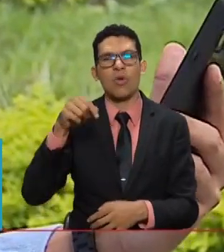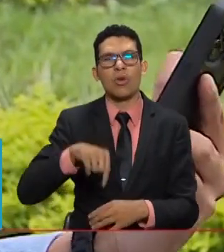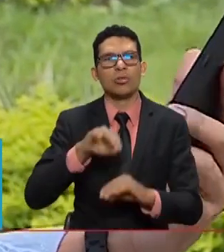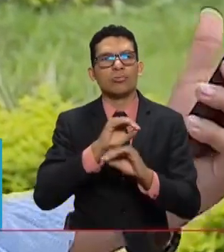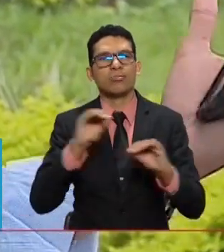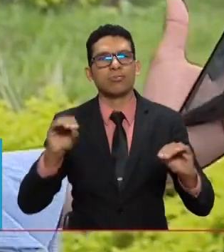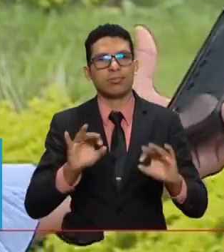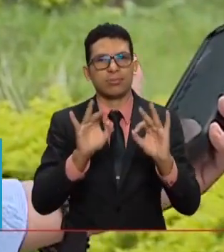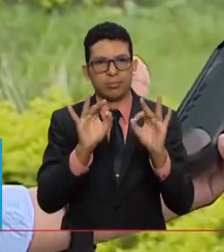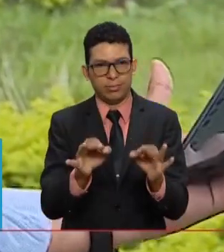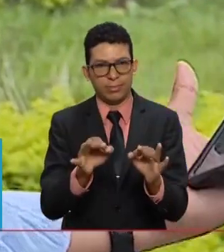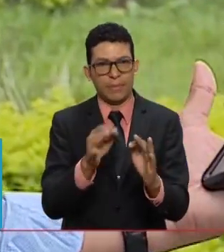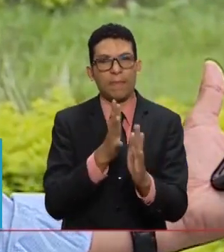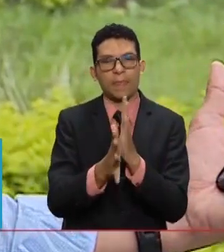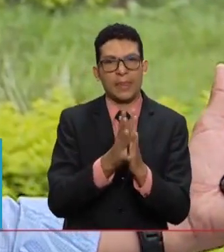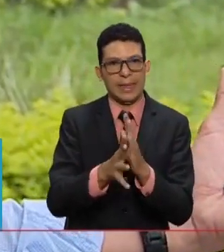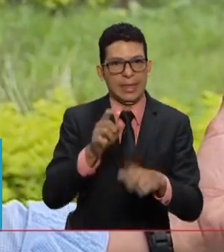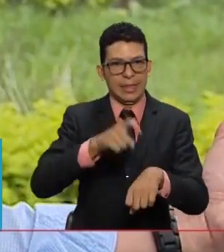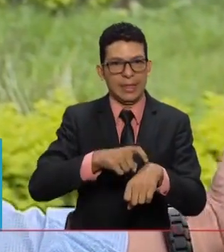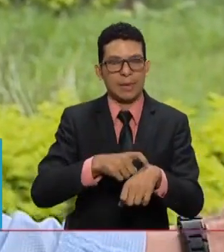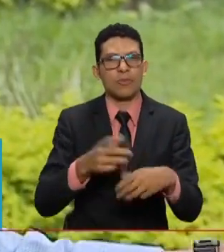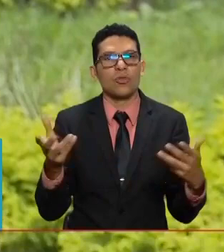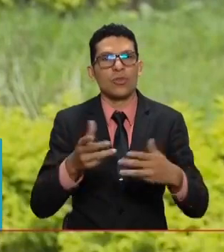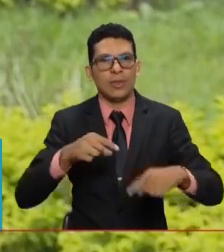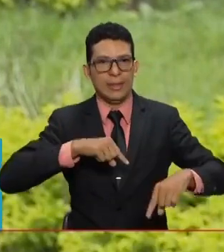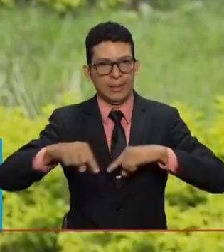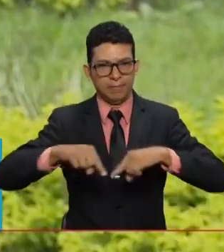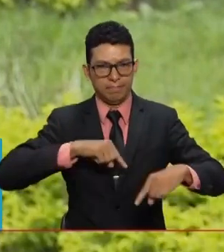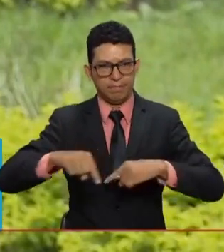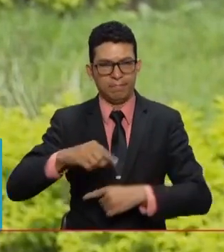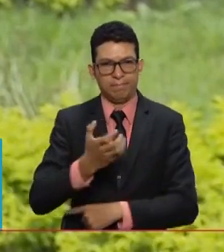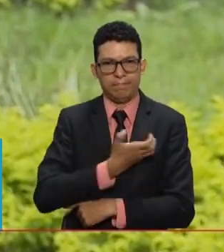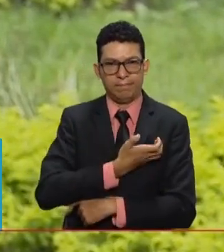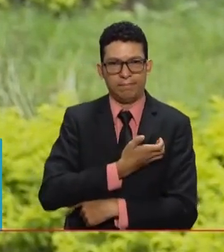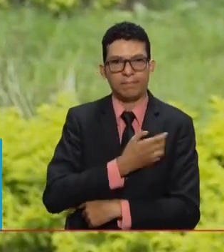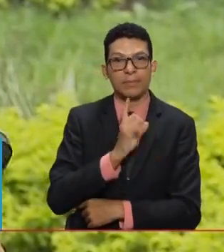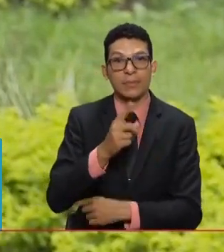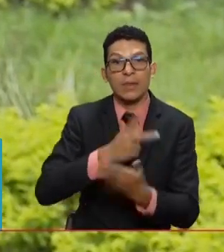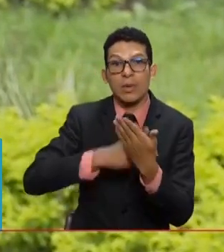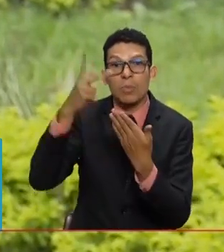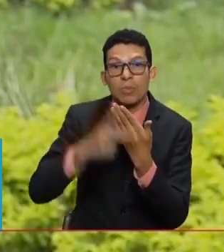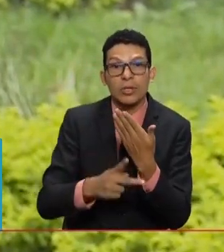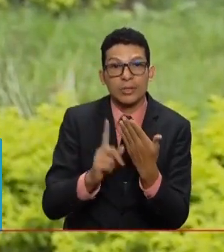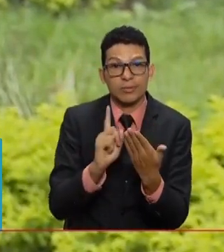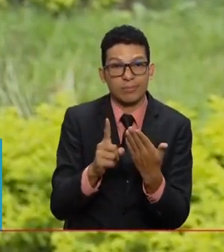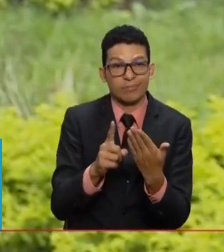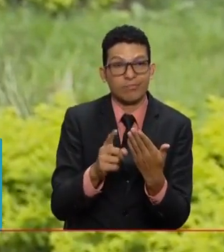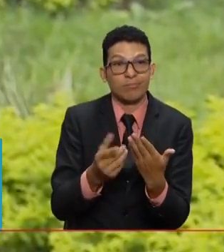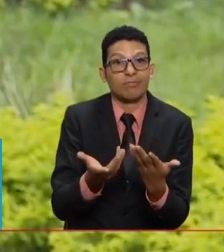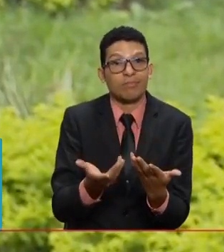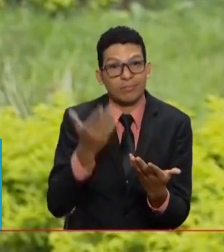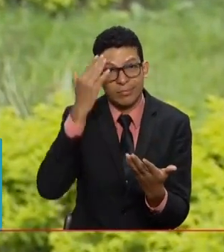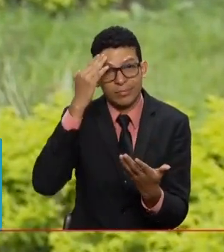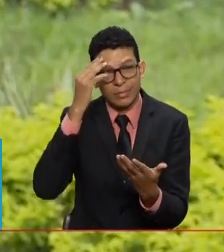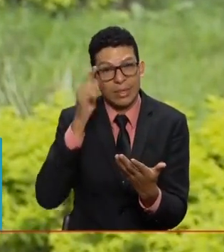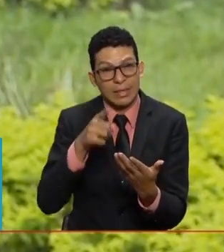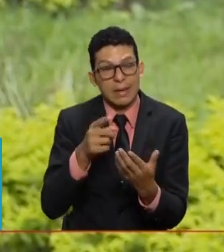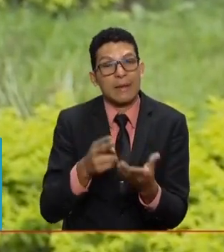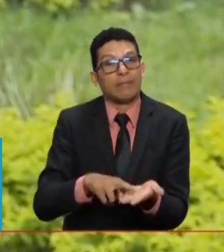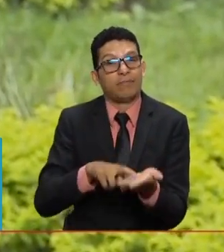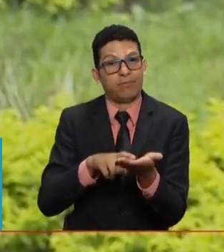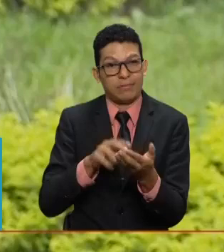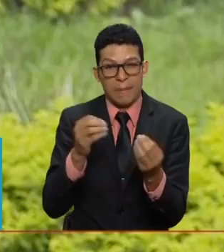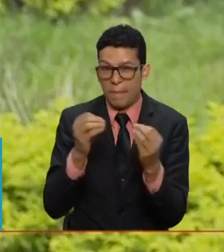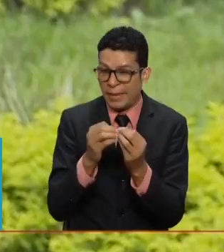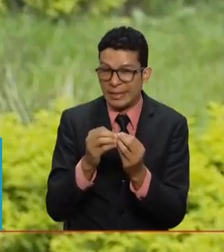anunciando oficialmente, y justo en este momento lo están haciendo desde la administración municipal, el proyecto mediante el cual se reforzará la seguridad